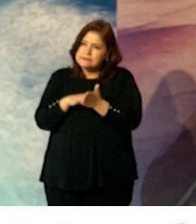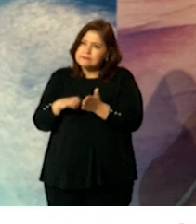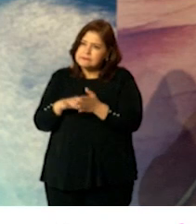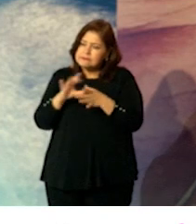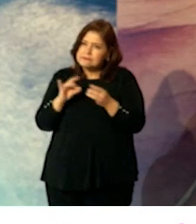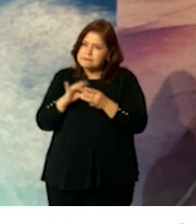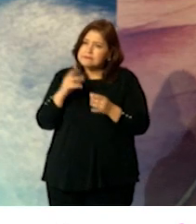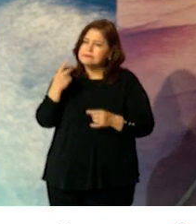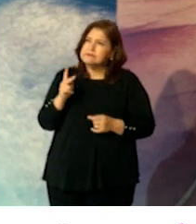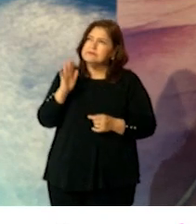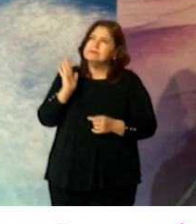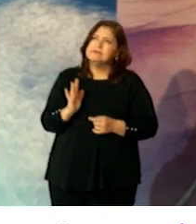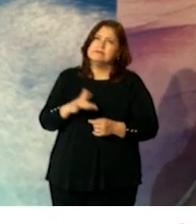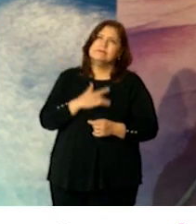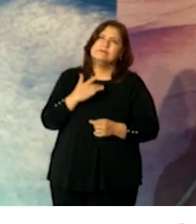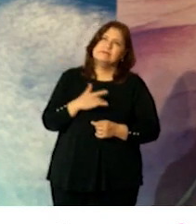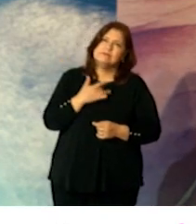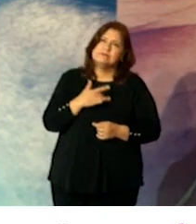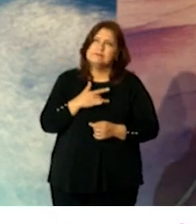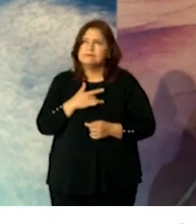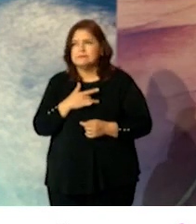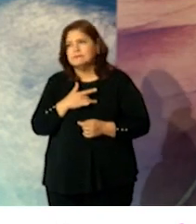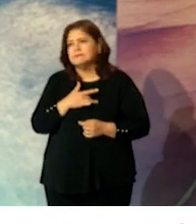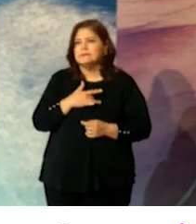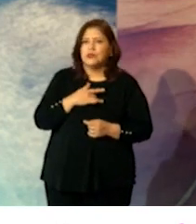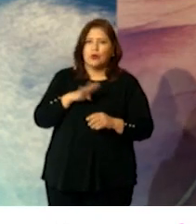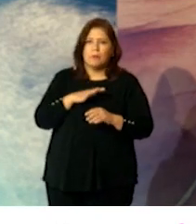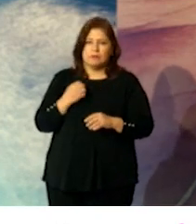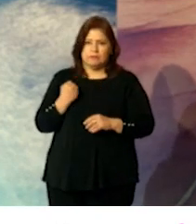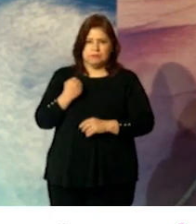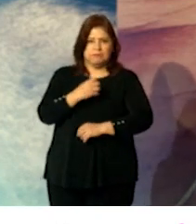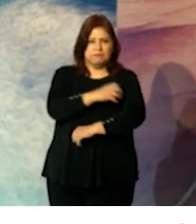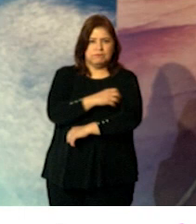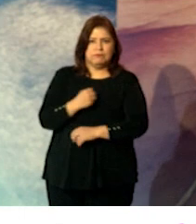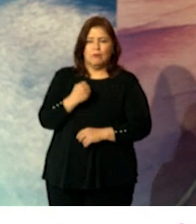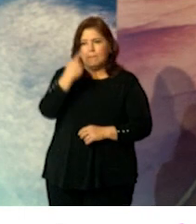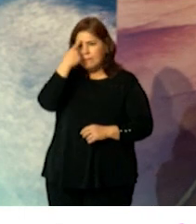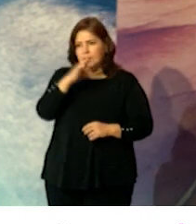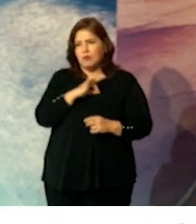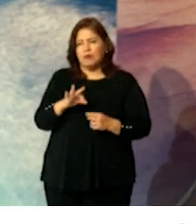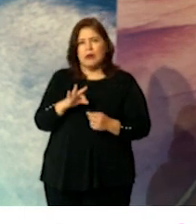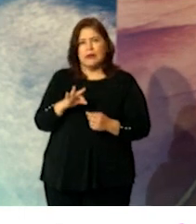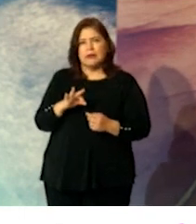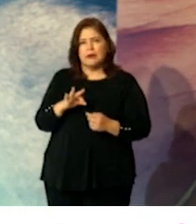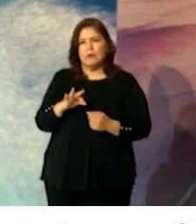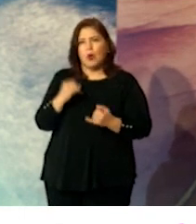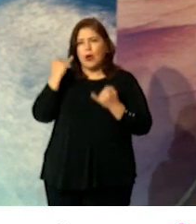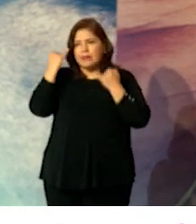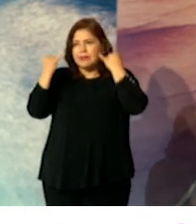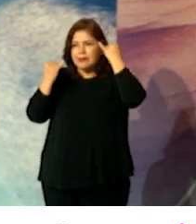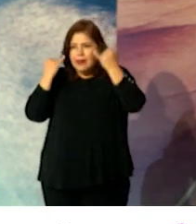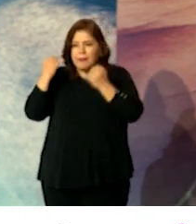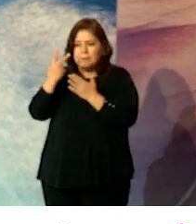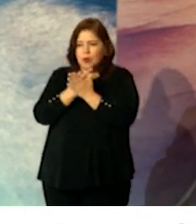hay cierta sensación o securitización del poder que está alejando algunas de las ideas y de los